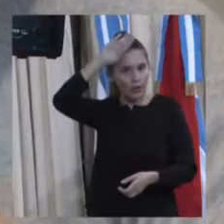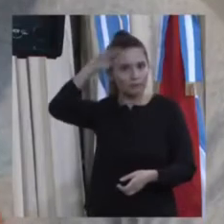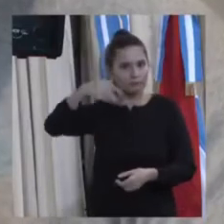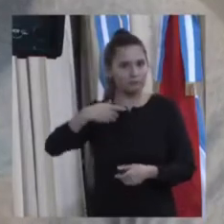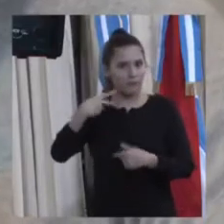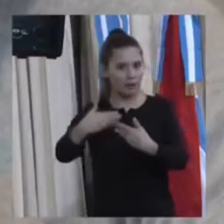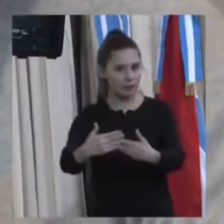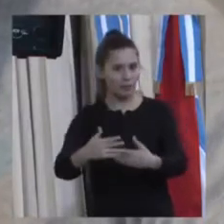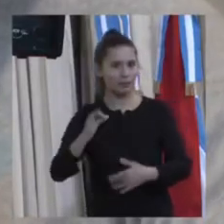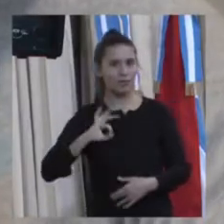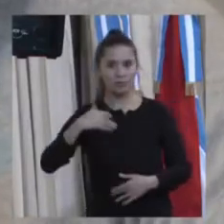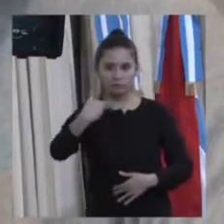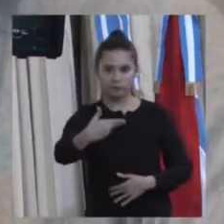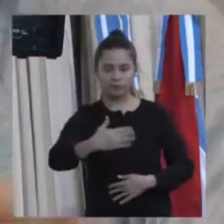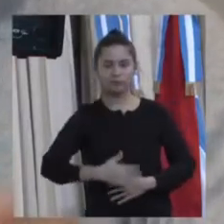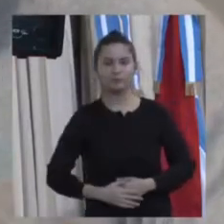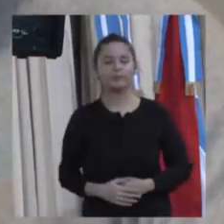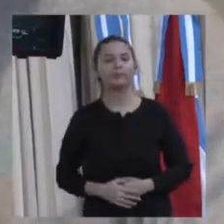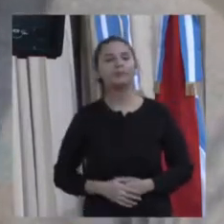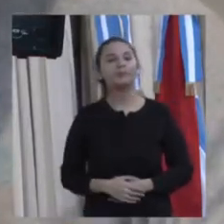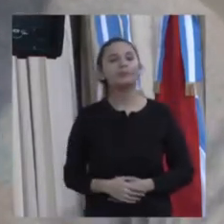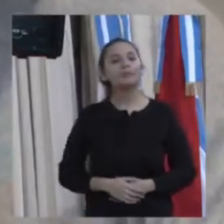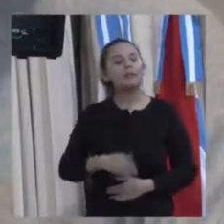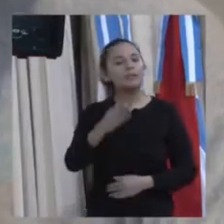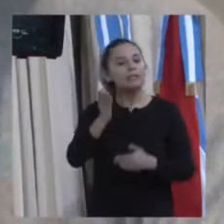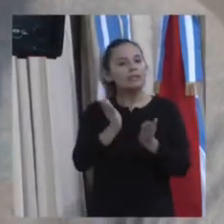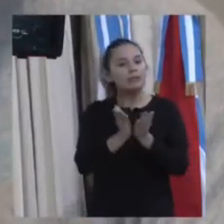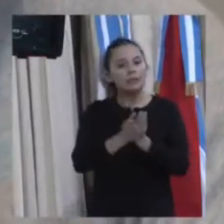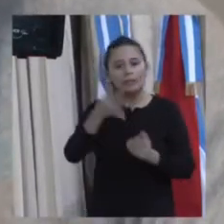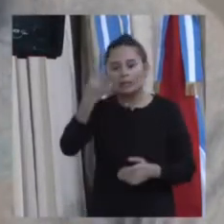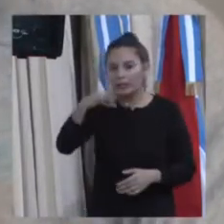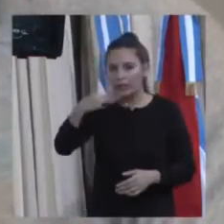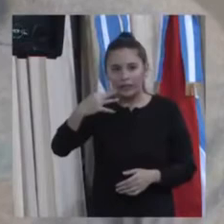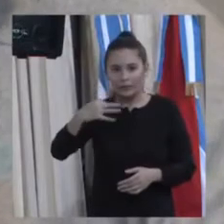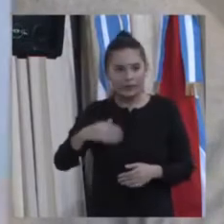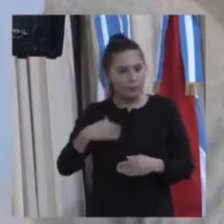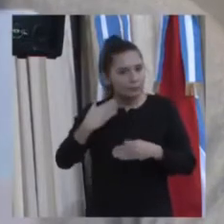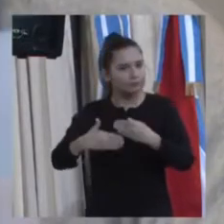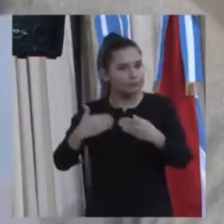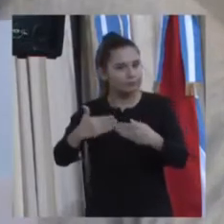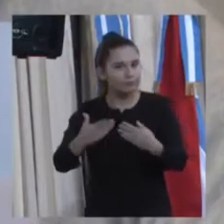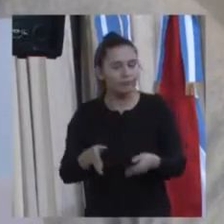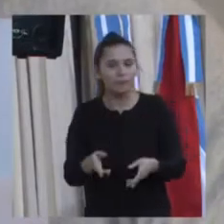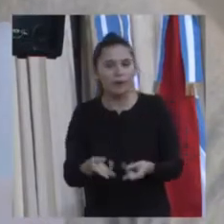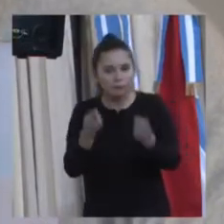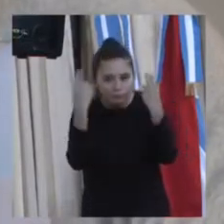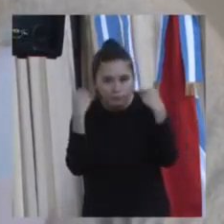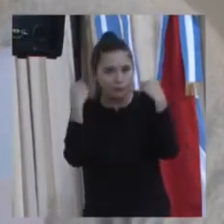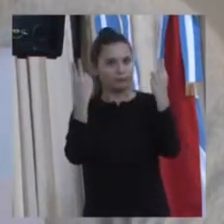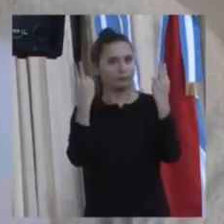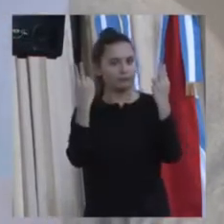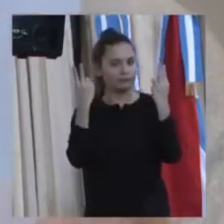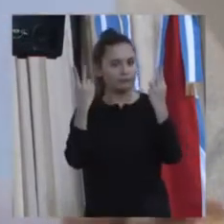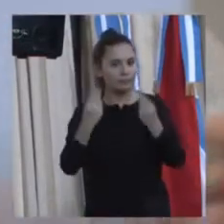que, cito, el estudiante tiene siempre el deber de permanecer puro, por la dignidad de su misión social, sacrificándolo